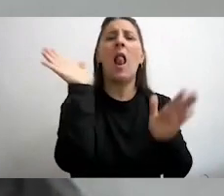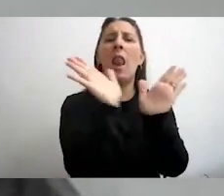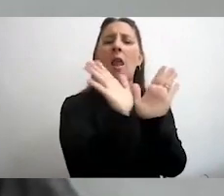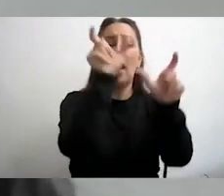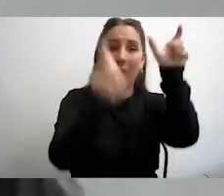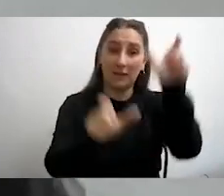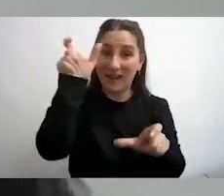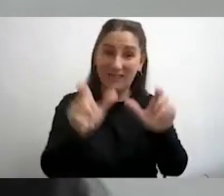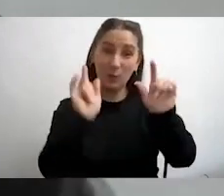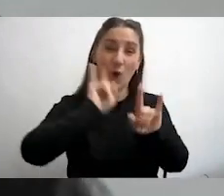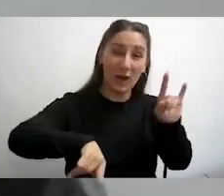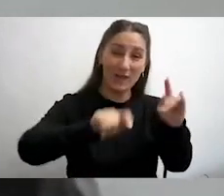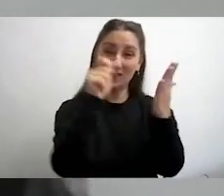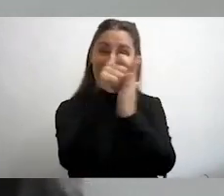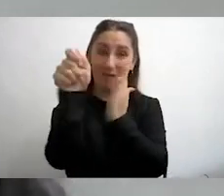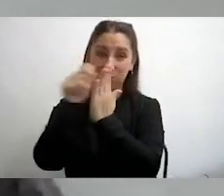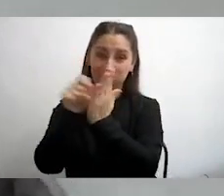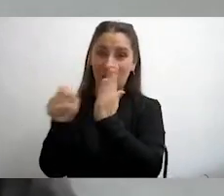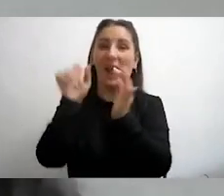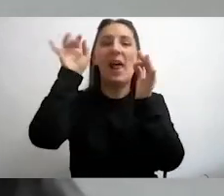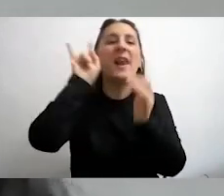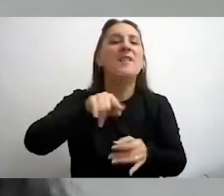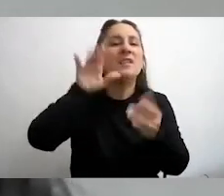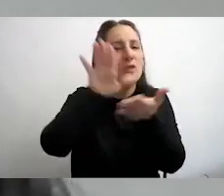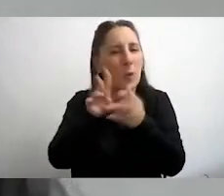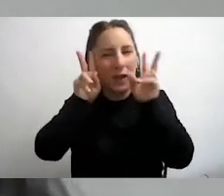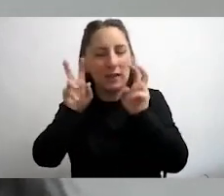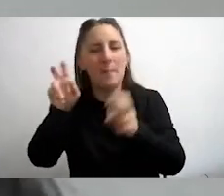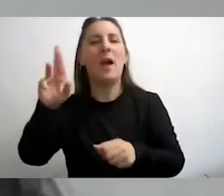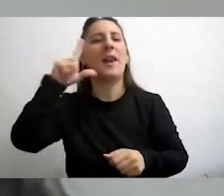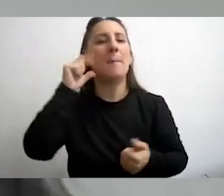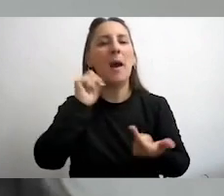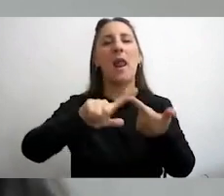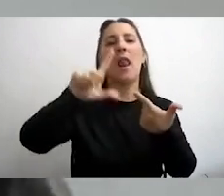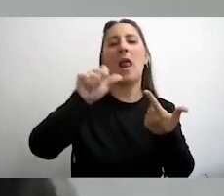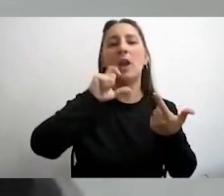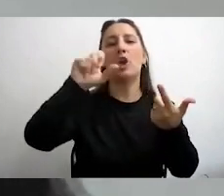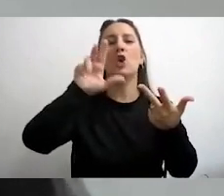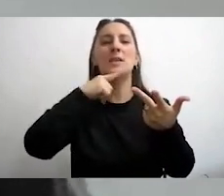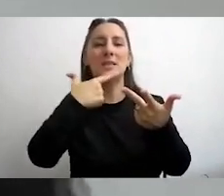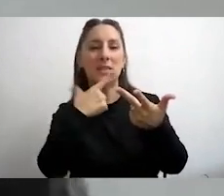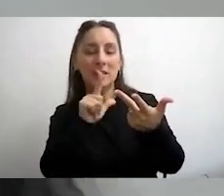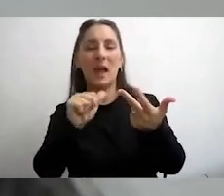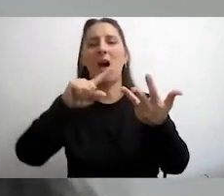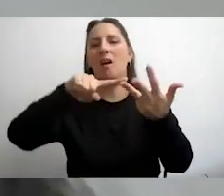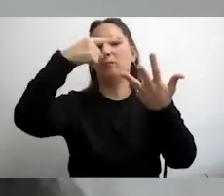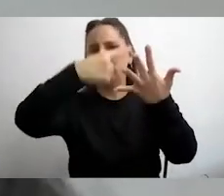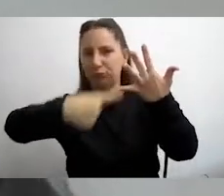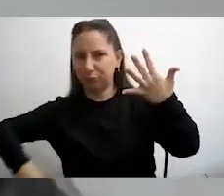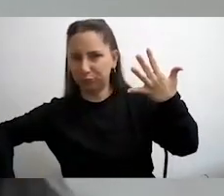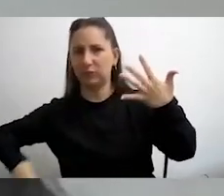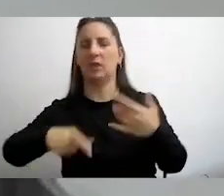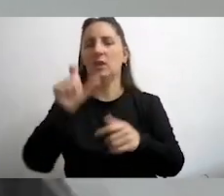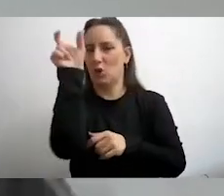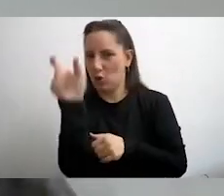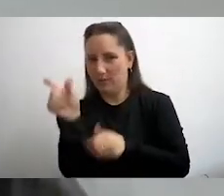de índole tributaria para revistas especializadas del área, como RPAR, La Ley, Cronista, Comercial en el Suplemento Fiscal,